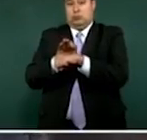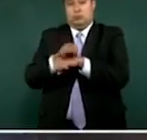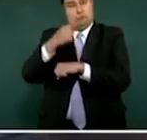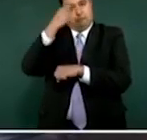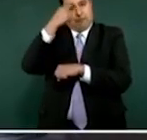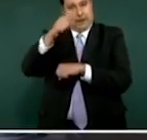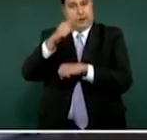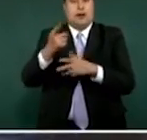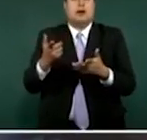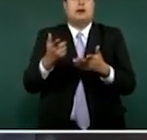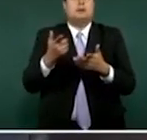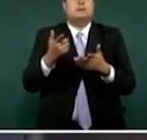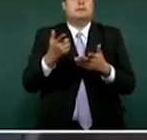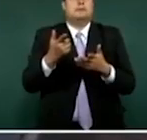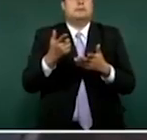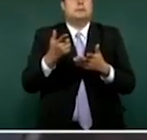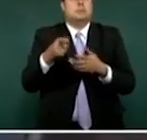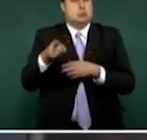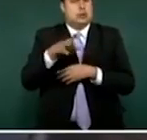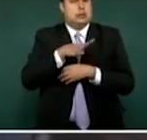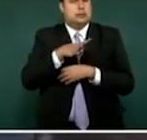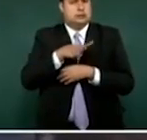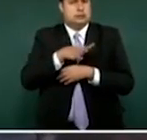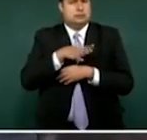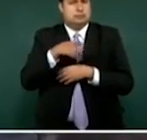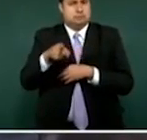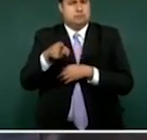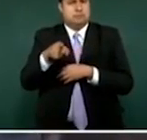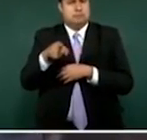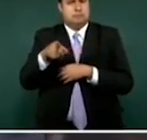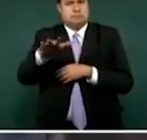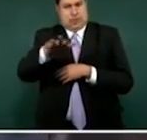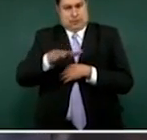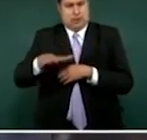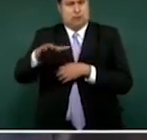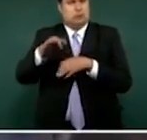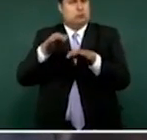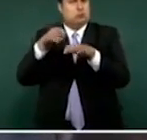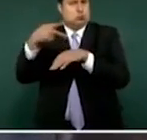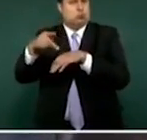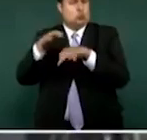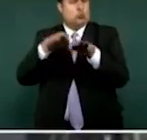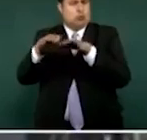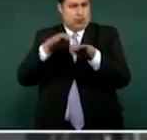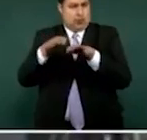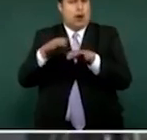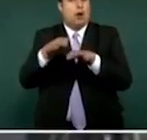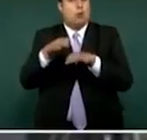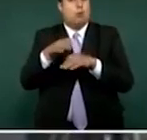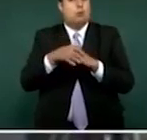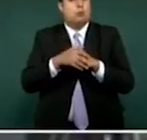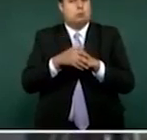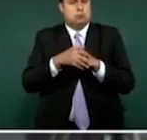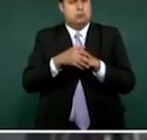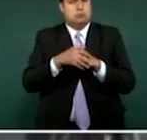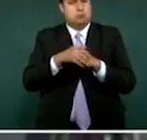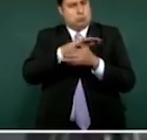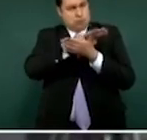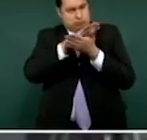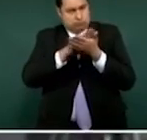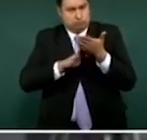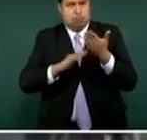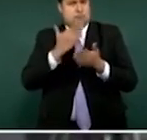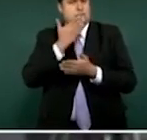para los que llevan a cabo este oficio noble y muy